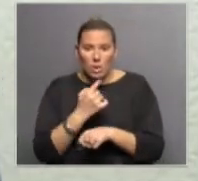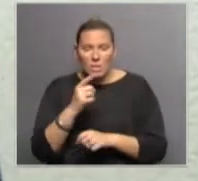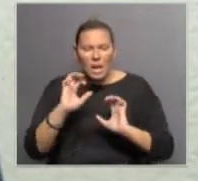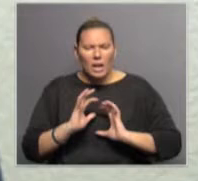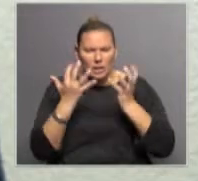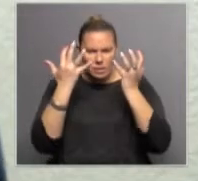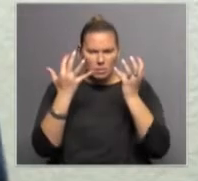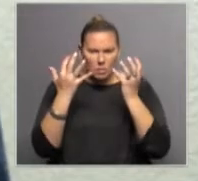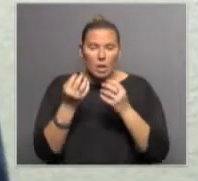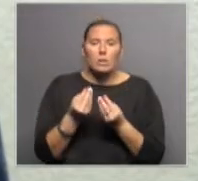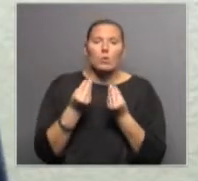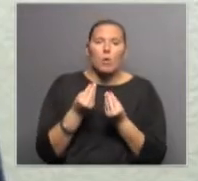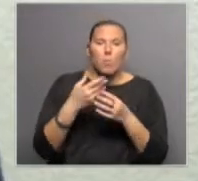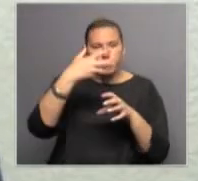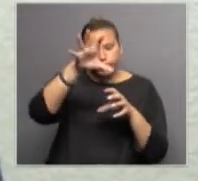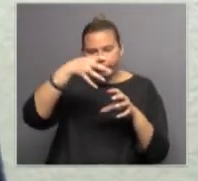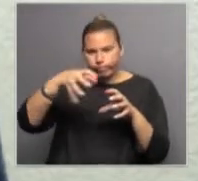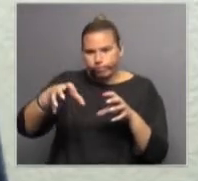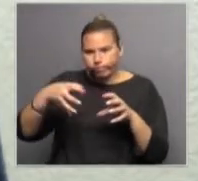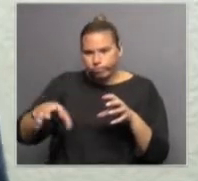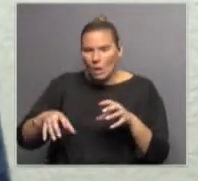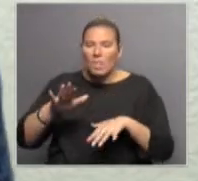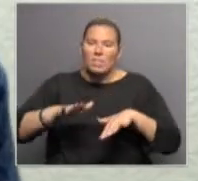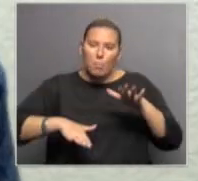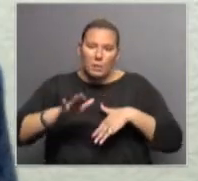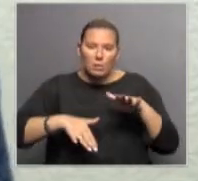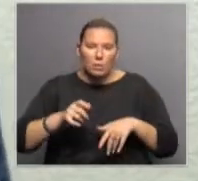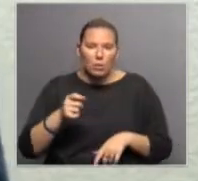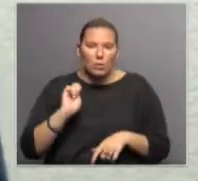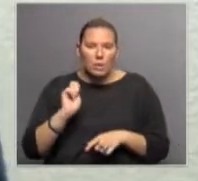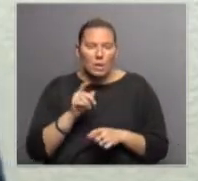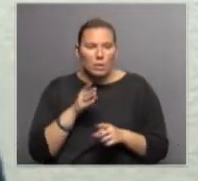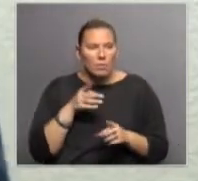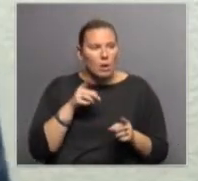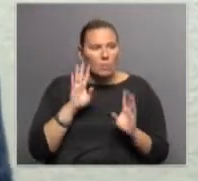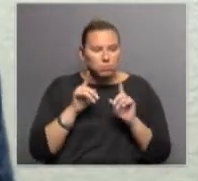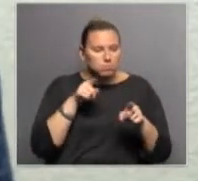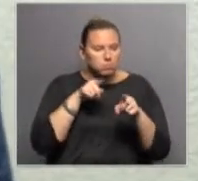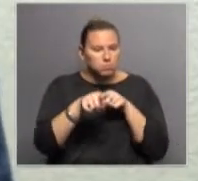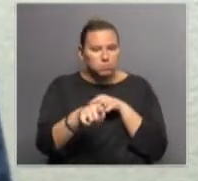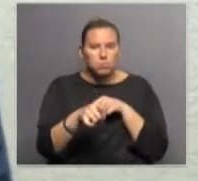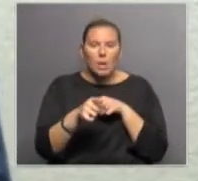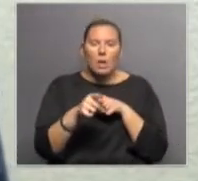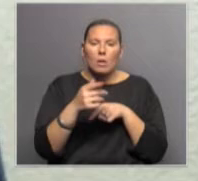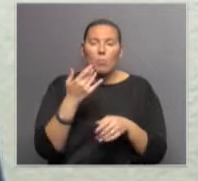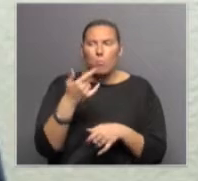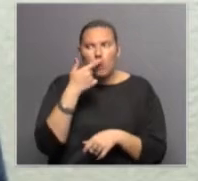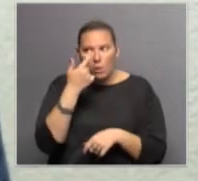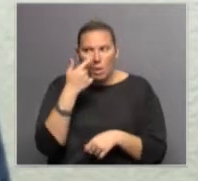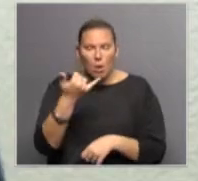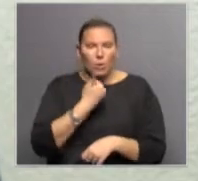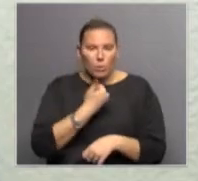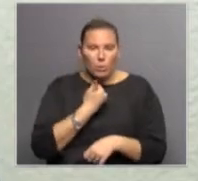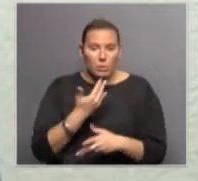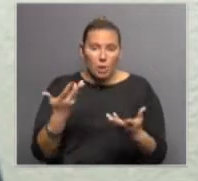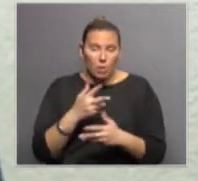agresividad y cómo se clasifica según a quién está dirigida. Muy interesante todo lo que nos cuenta, lo